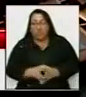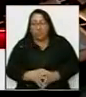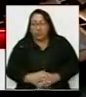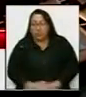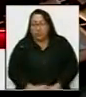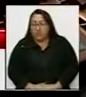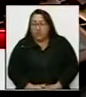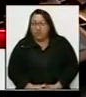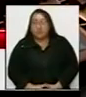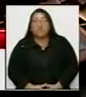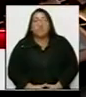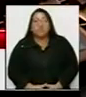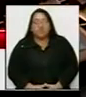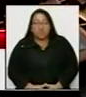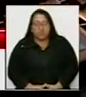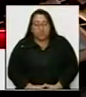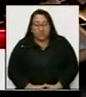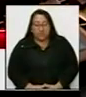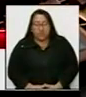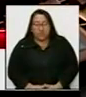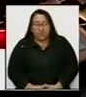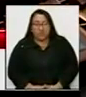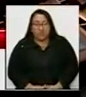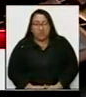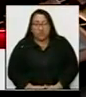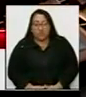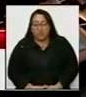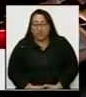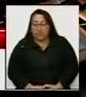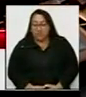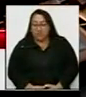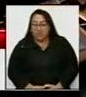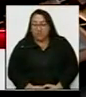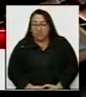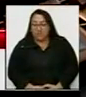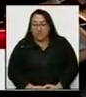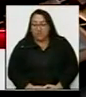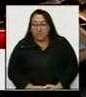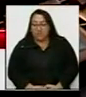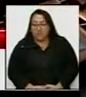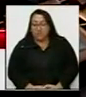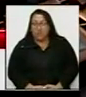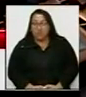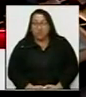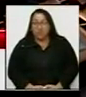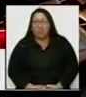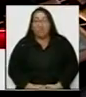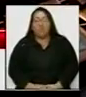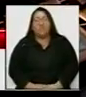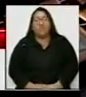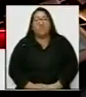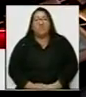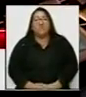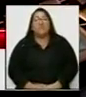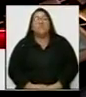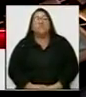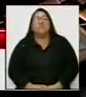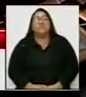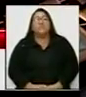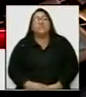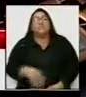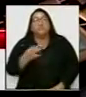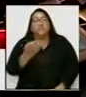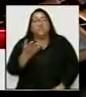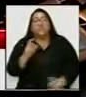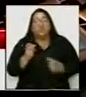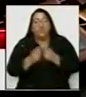ex Consejo Nacional de la Magistratura. Eso ya está considerado, congresista Espinosa. Siempre les pido,